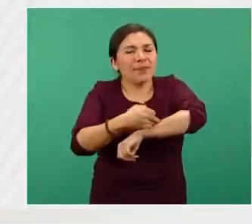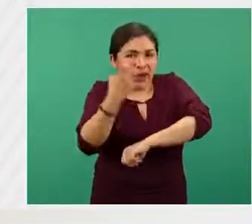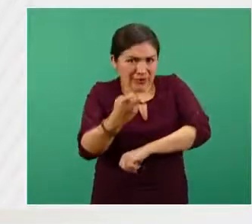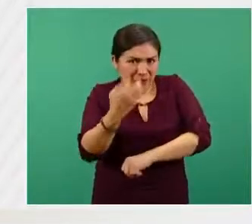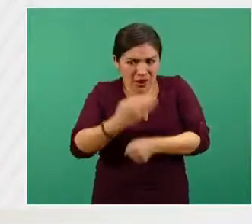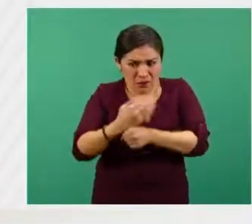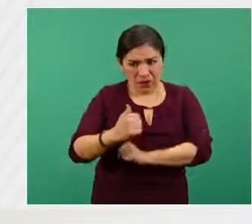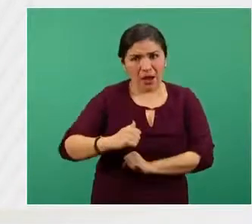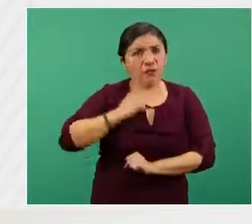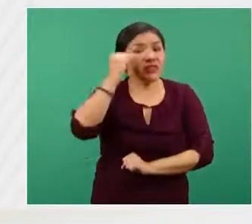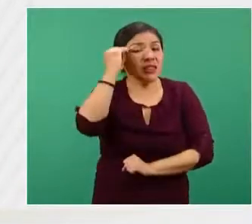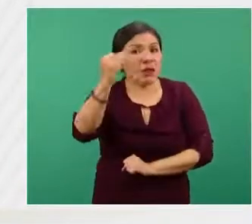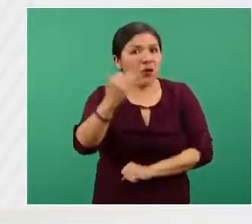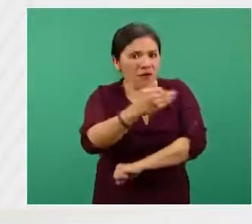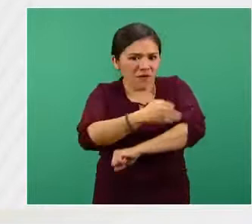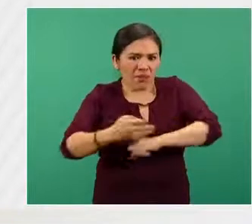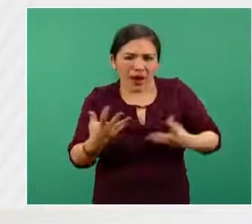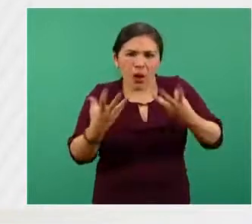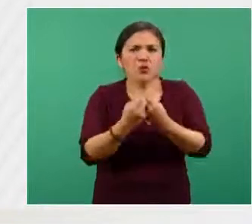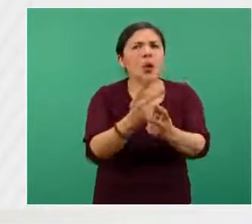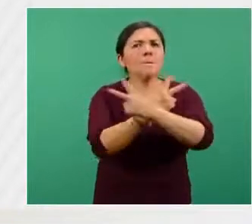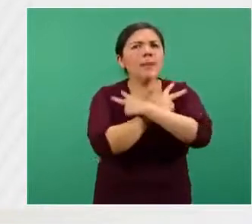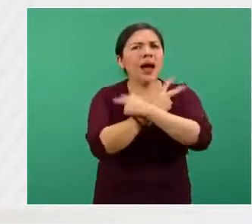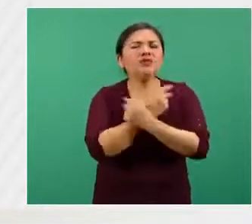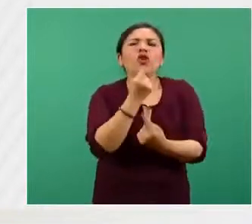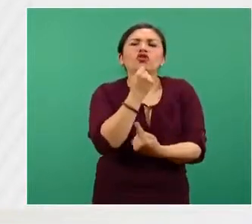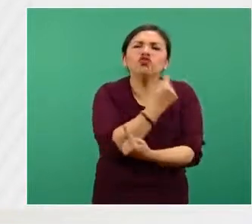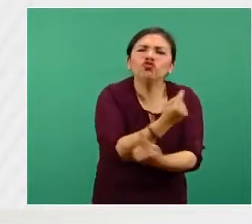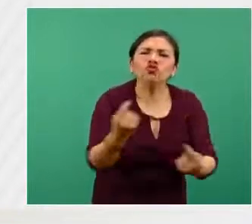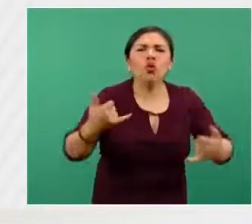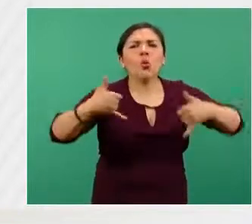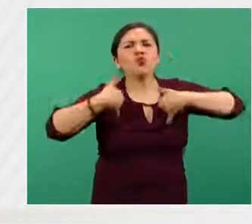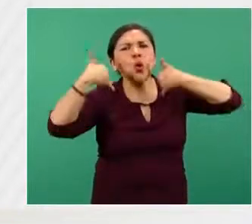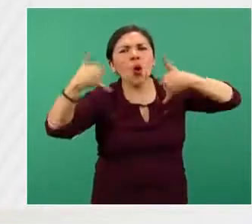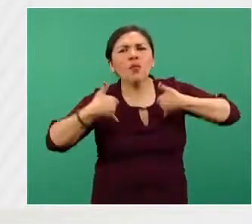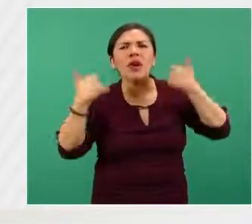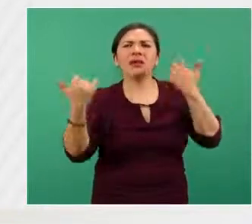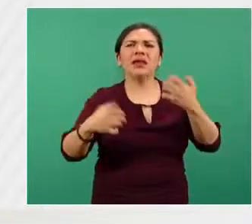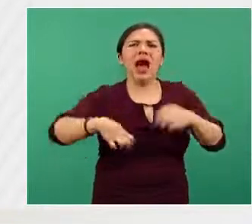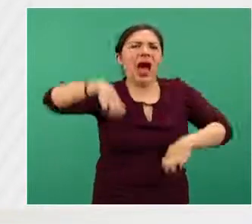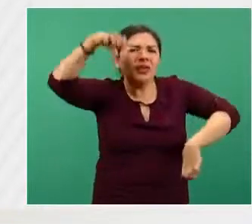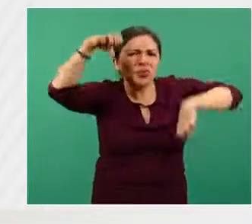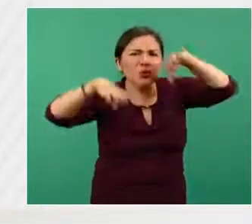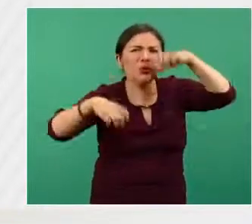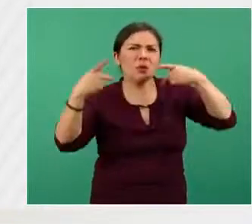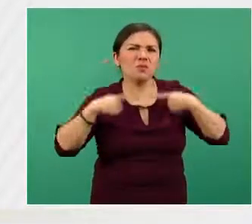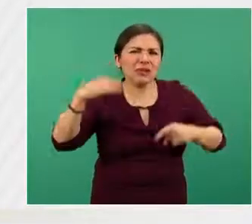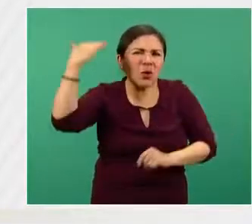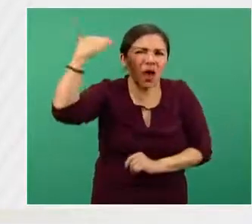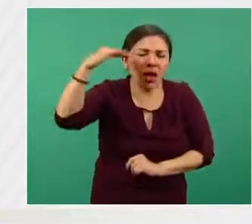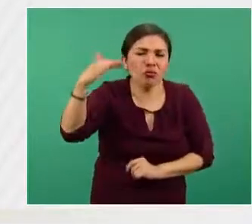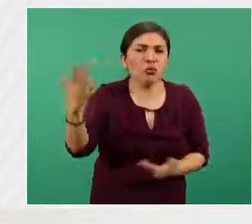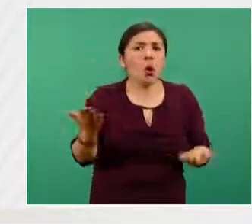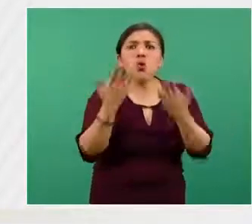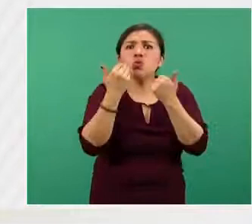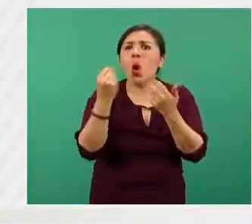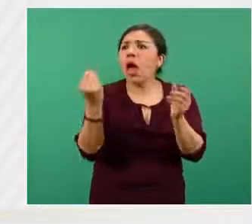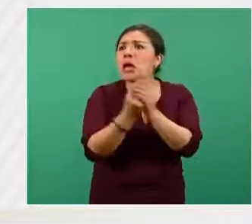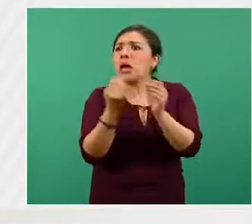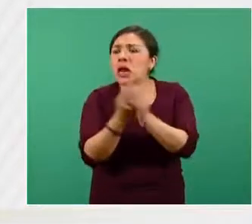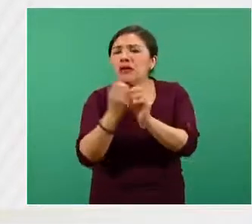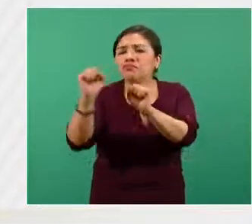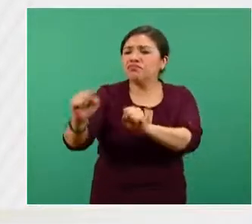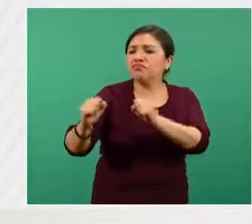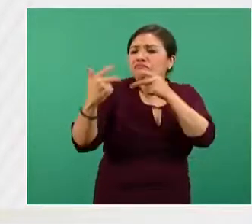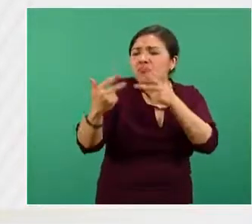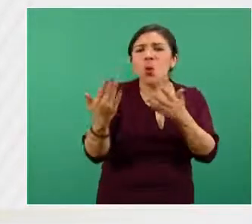de vacaciones en donde igual los niños, los adolescentes, los adultos jóvenes pues no van a tener sus clases